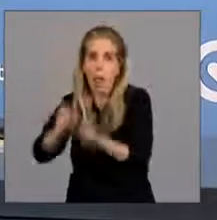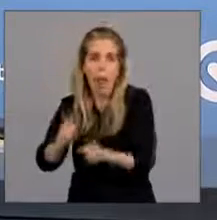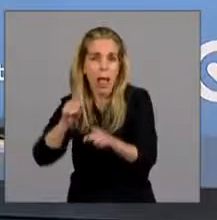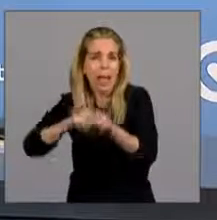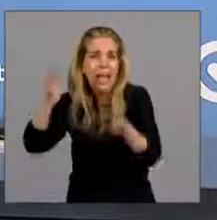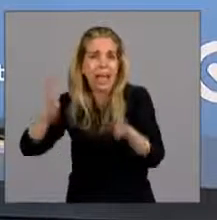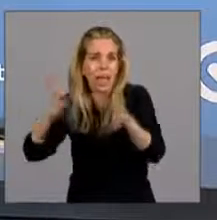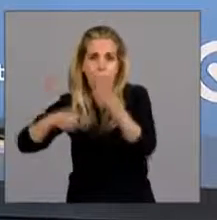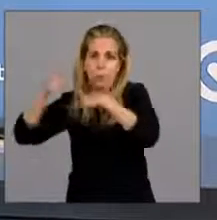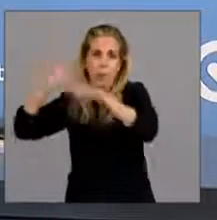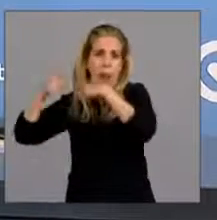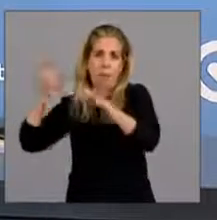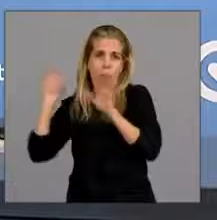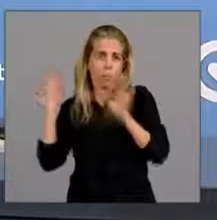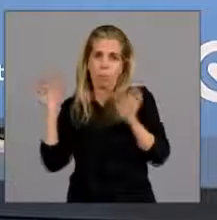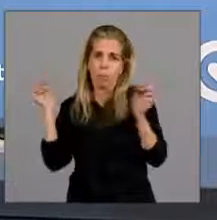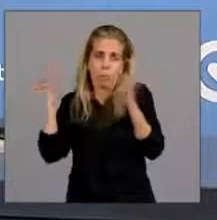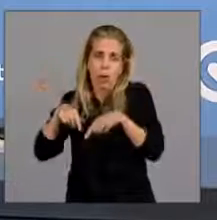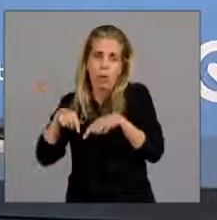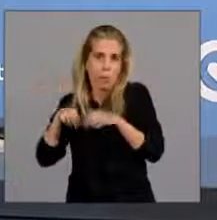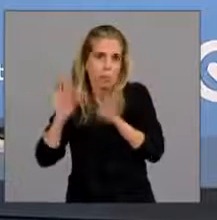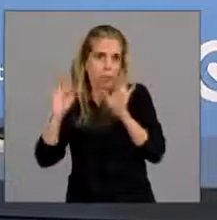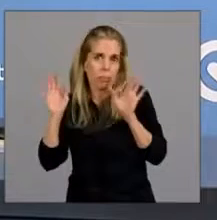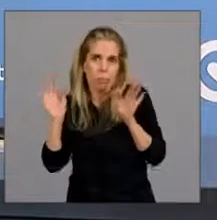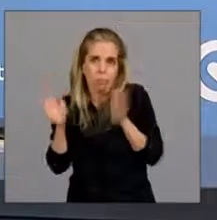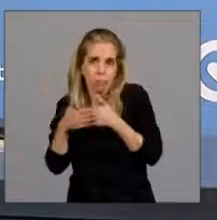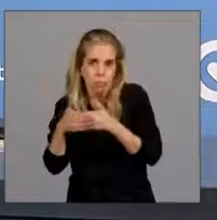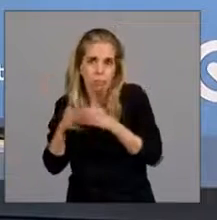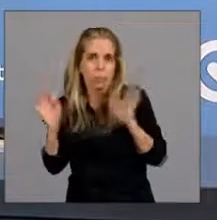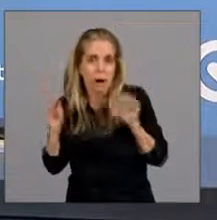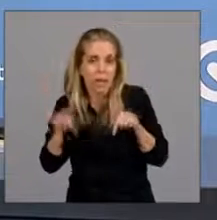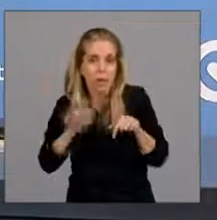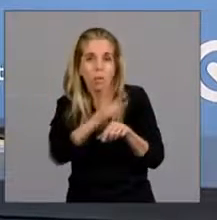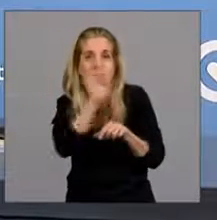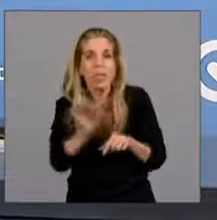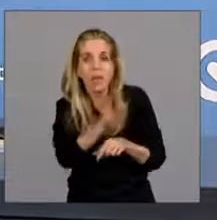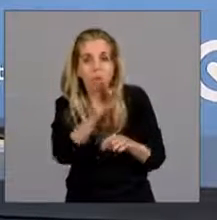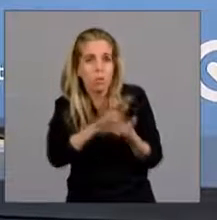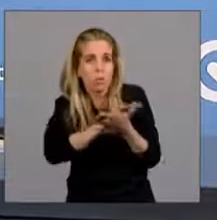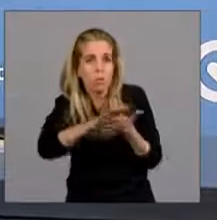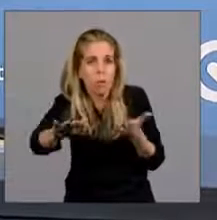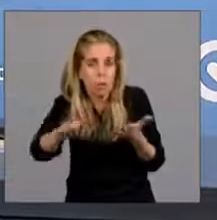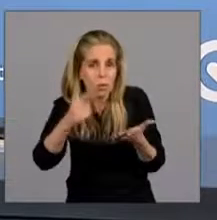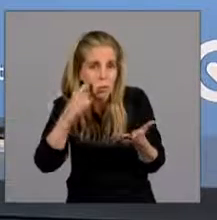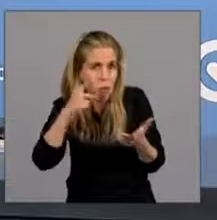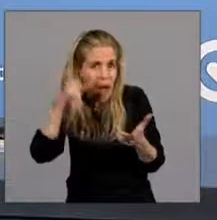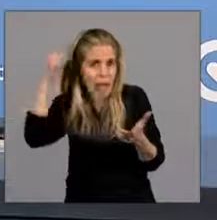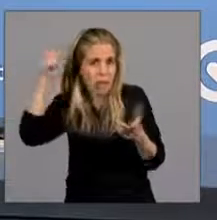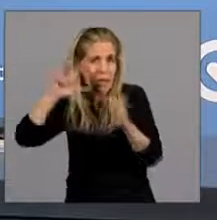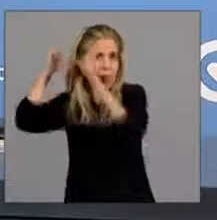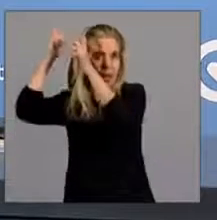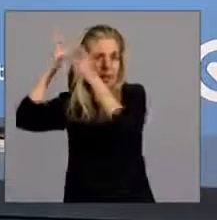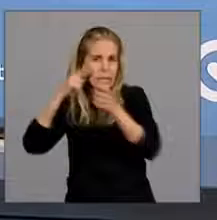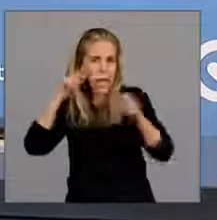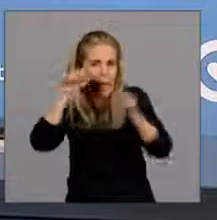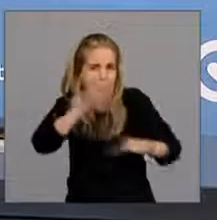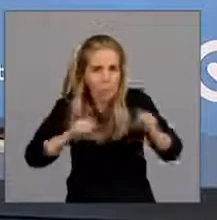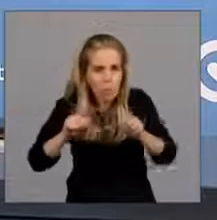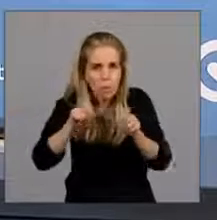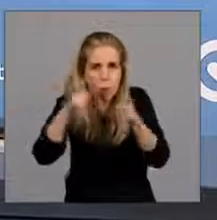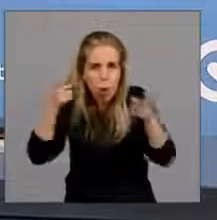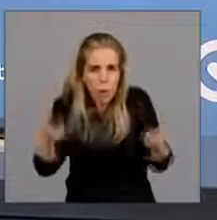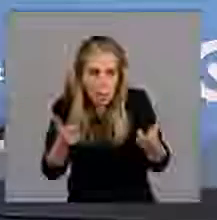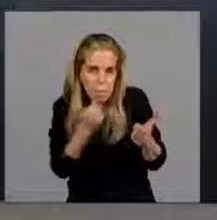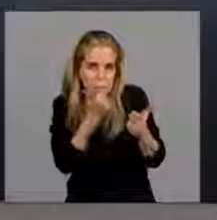atrás. Y esto sucede porque es un virus nuevo, sobre el cual no hay conocimiento científico que te permita proyectar que